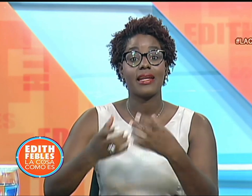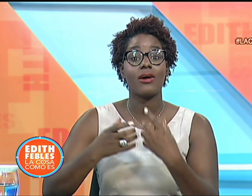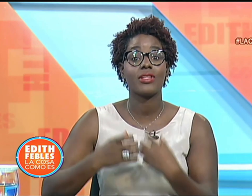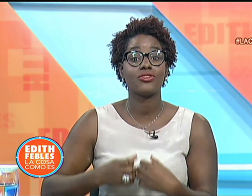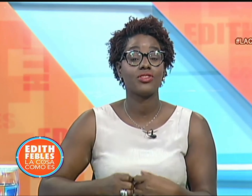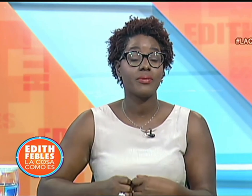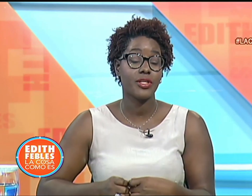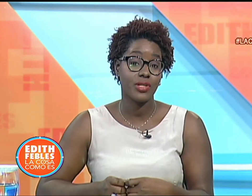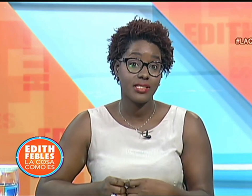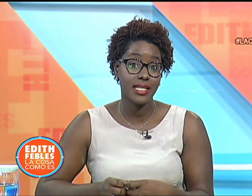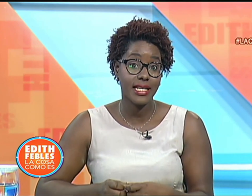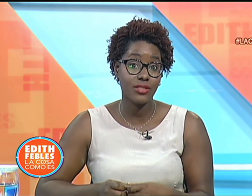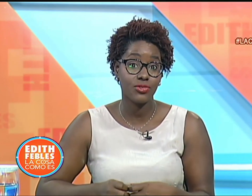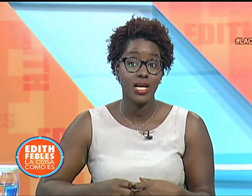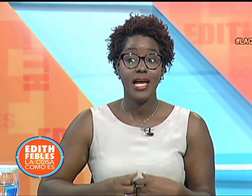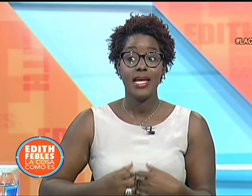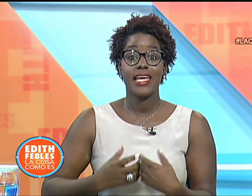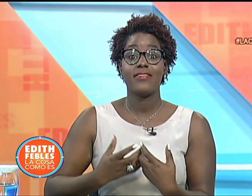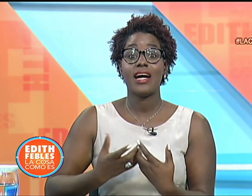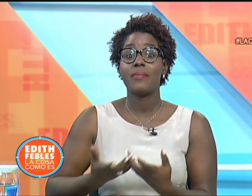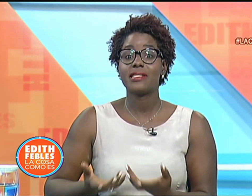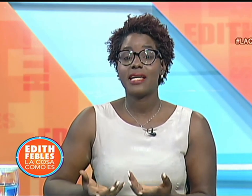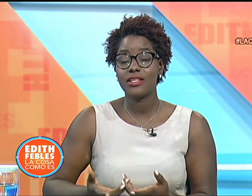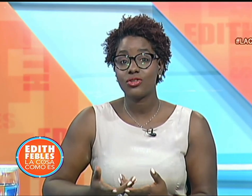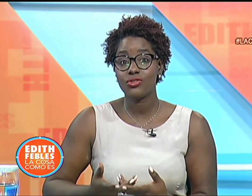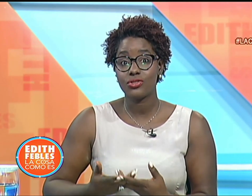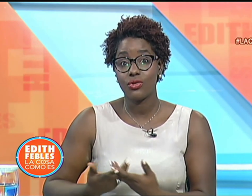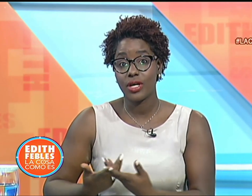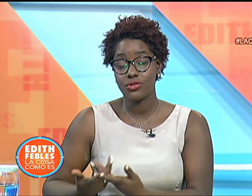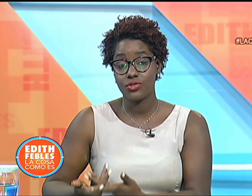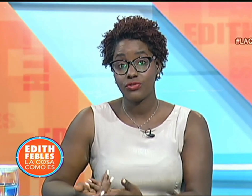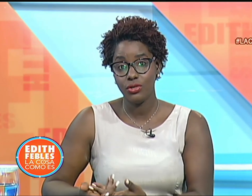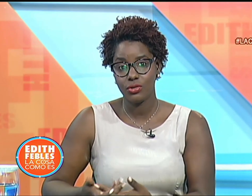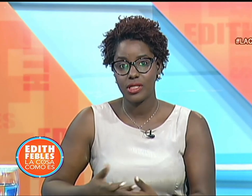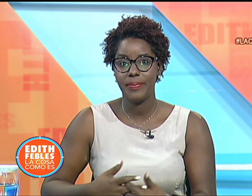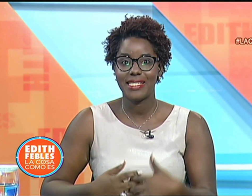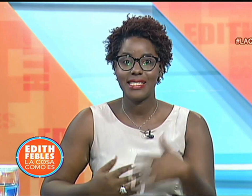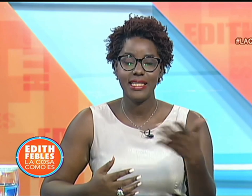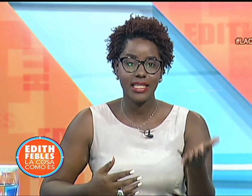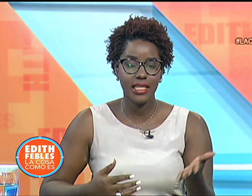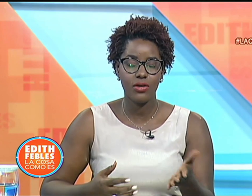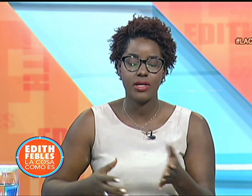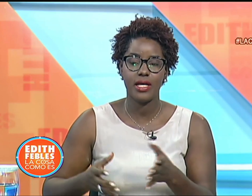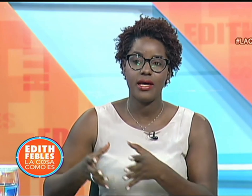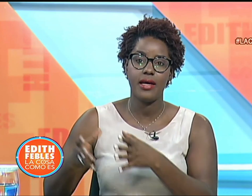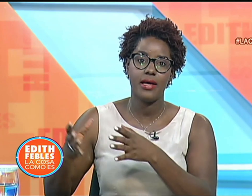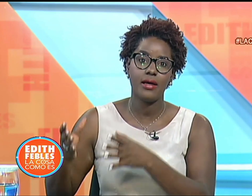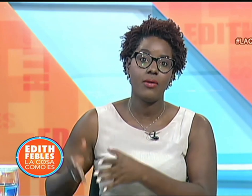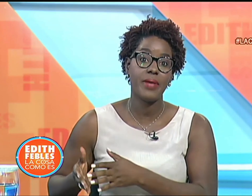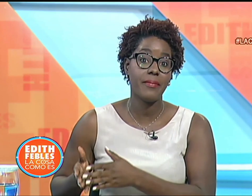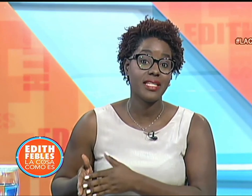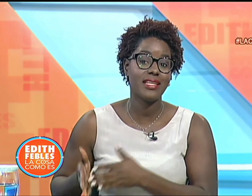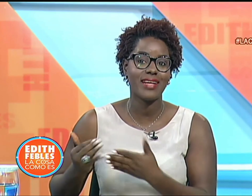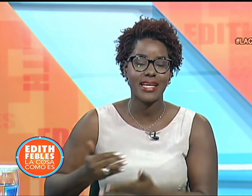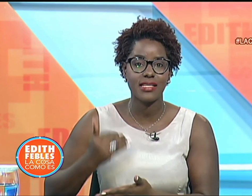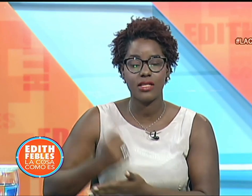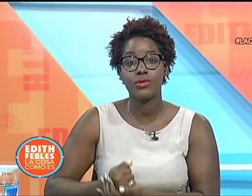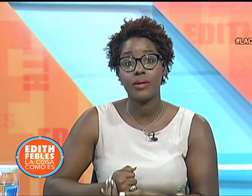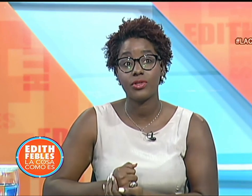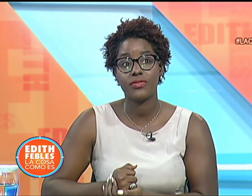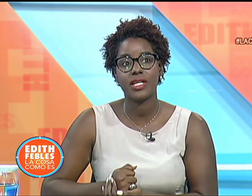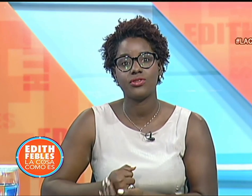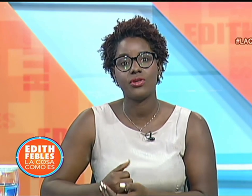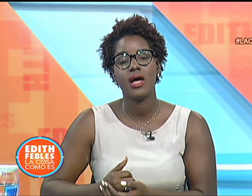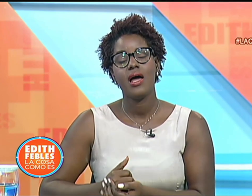la recaudación de mayores ingresos. ¿Qué va a pasar entonces con esos fondos? El presidente dijo que obviamente habrá que hacer